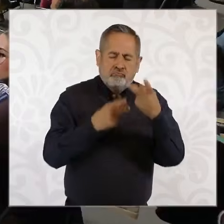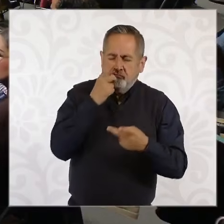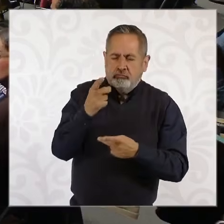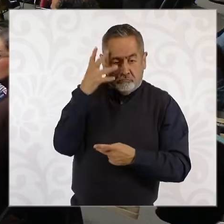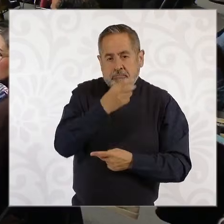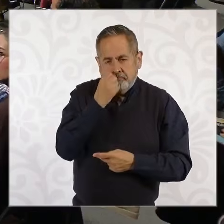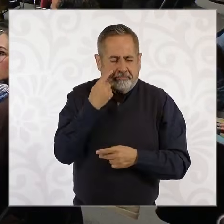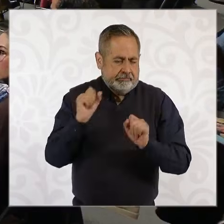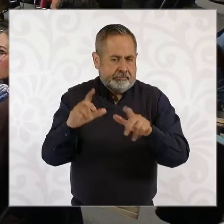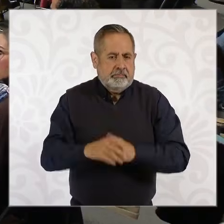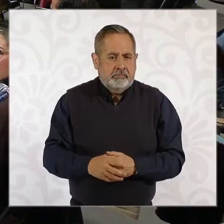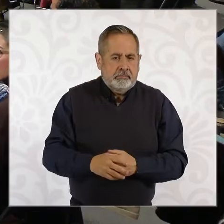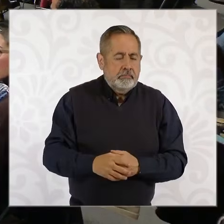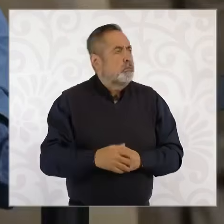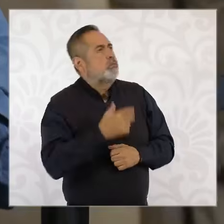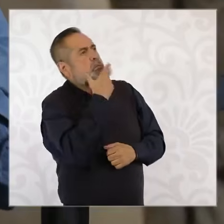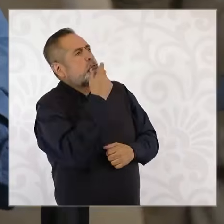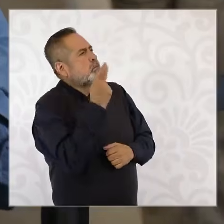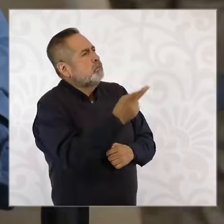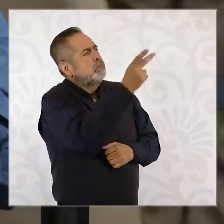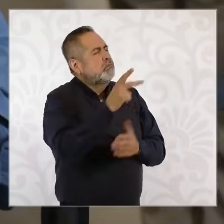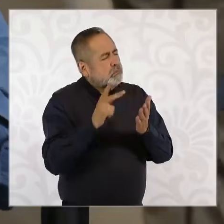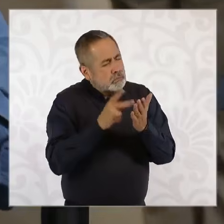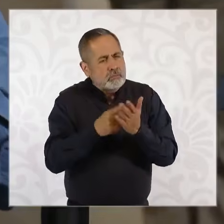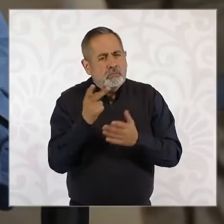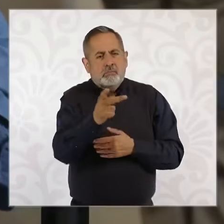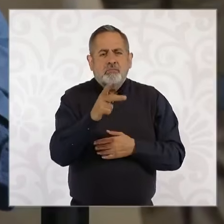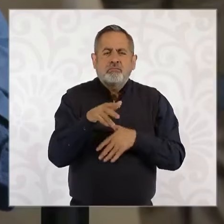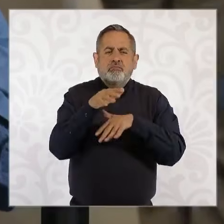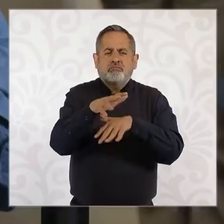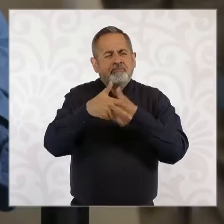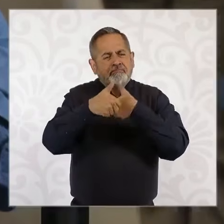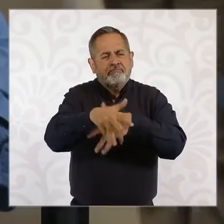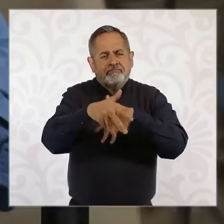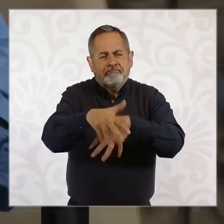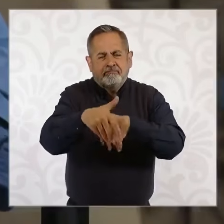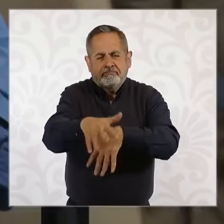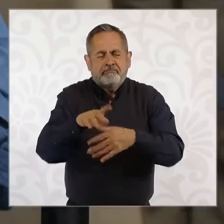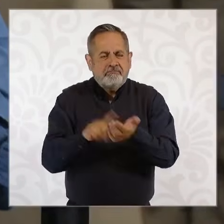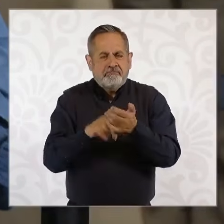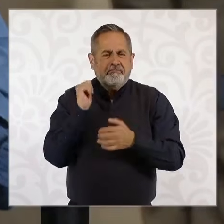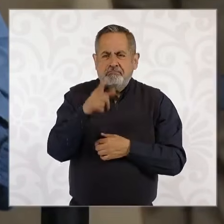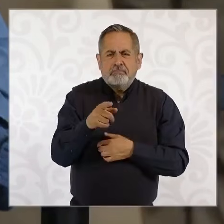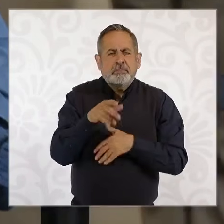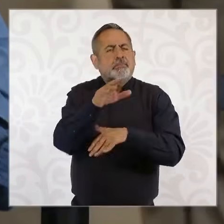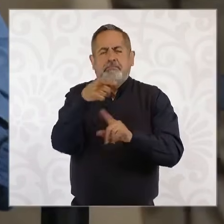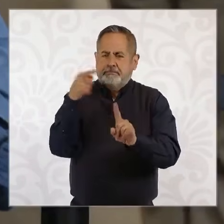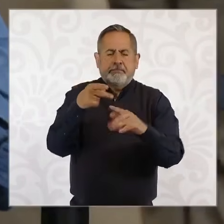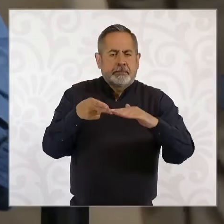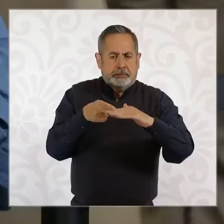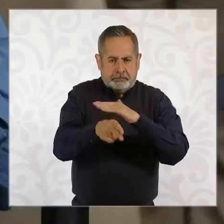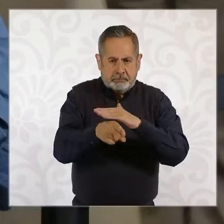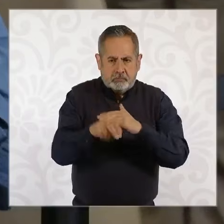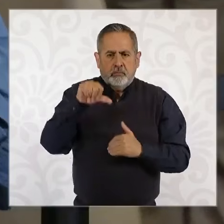parte, presidente, retomando, ya se estaba tocando el tema referente a las manifestaciones. Hablando exclusivamente del metro, estuvo hoy